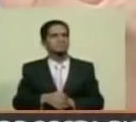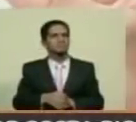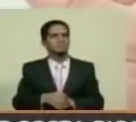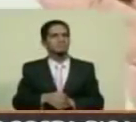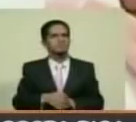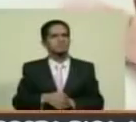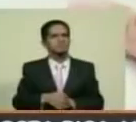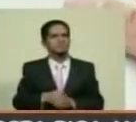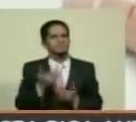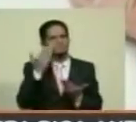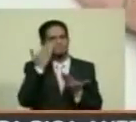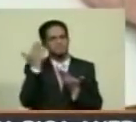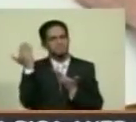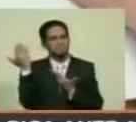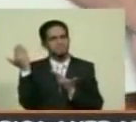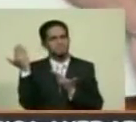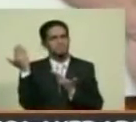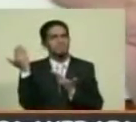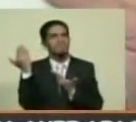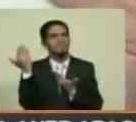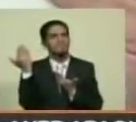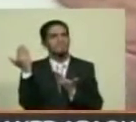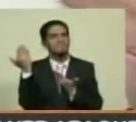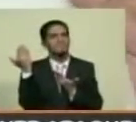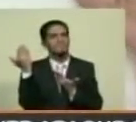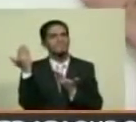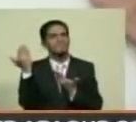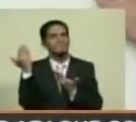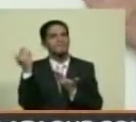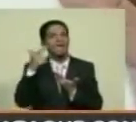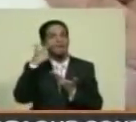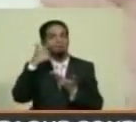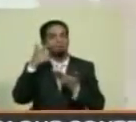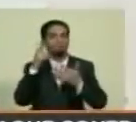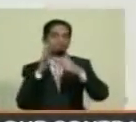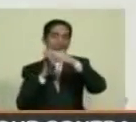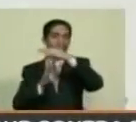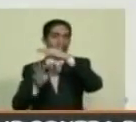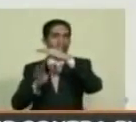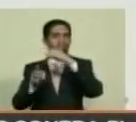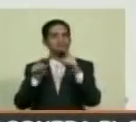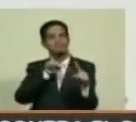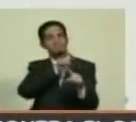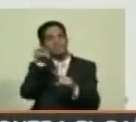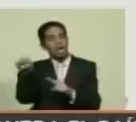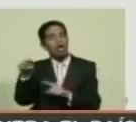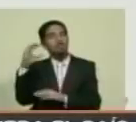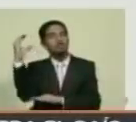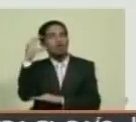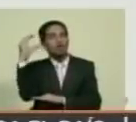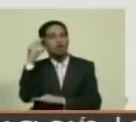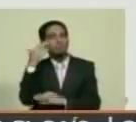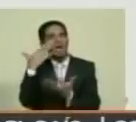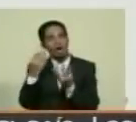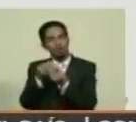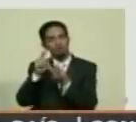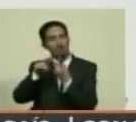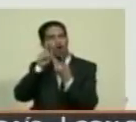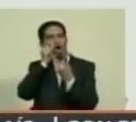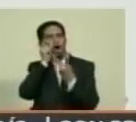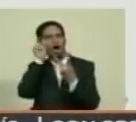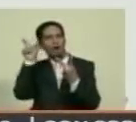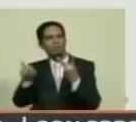del señor alias El Capi, donde está atravesando el puente Simón Bolívar hacia Cúcuta, junto a Gerisbert,